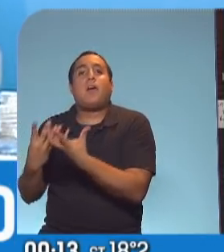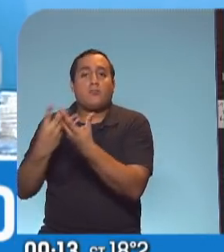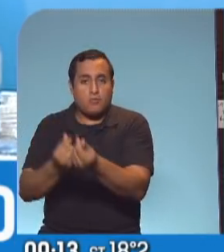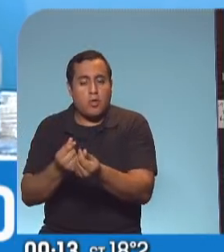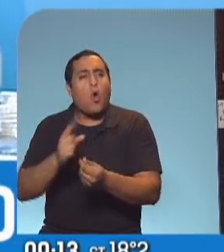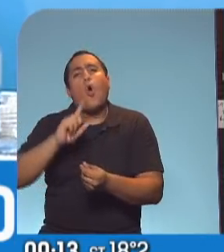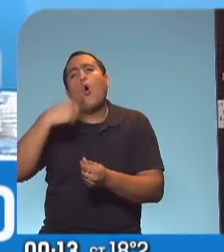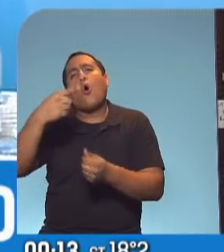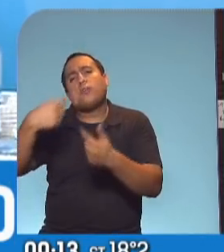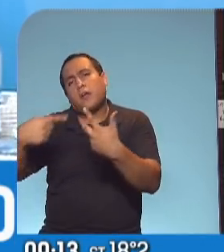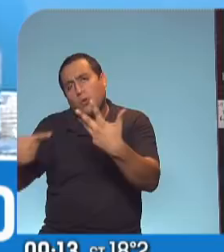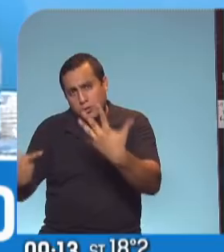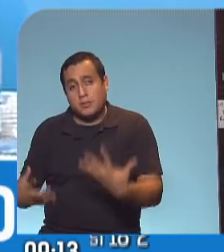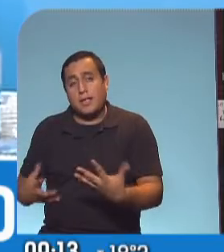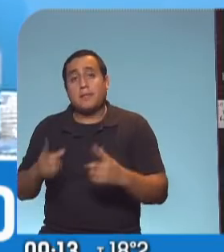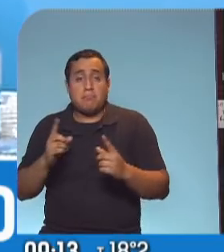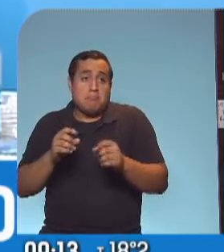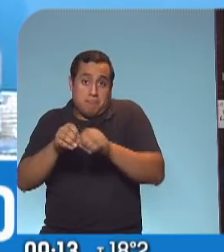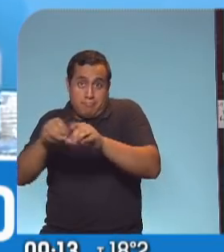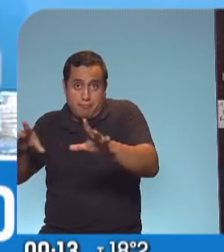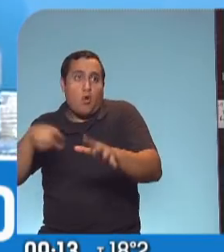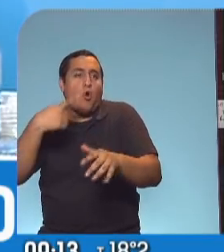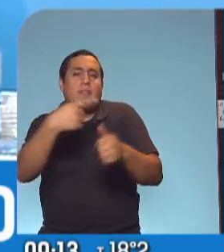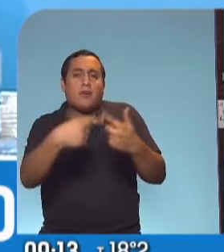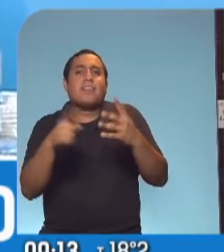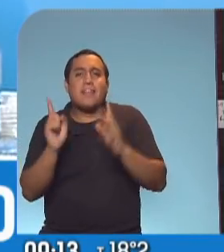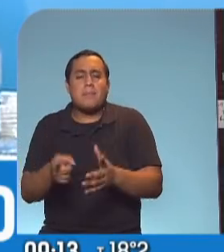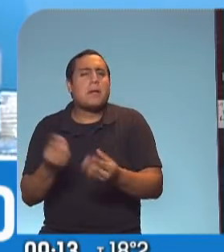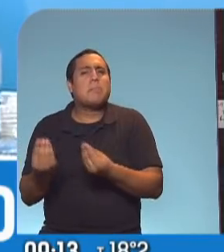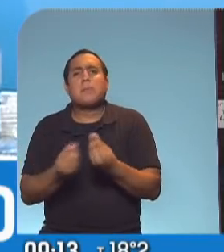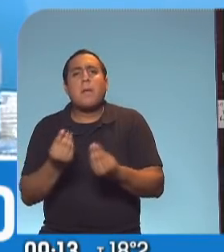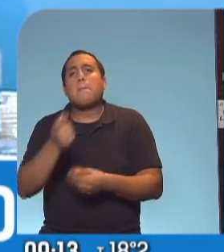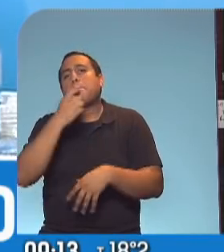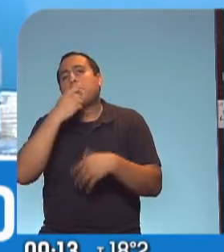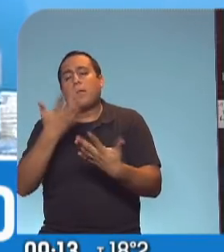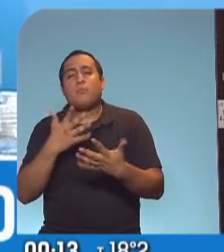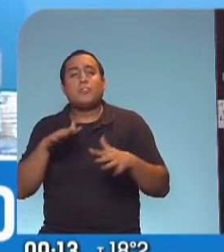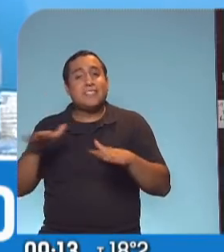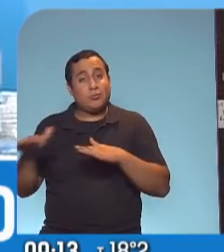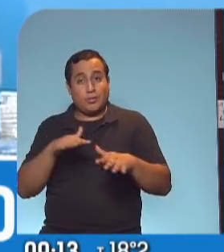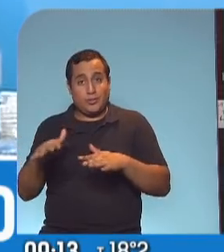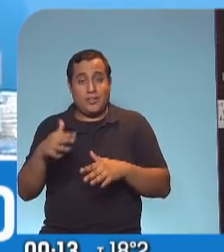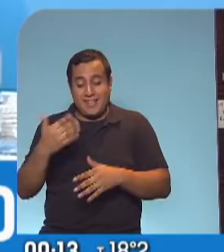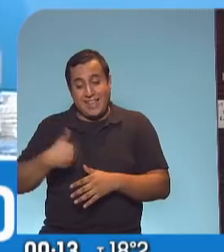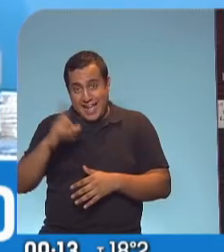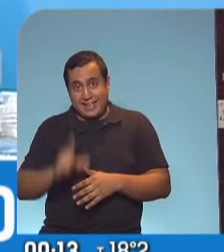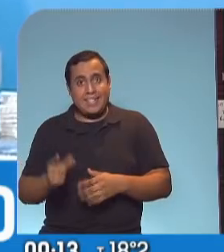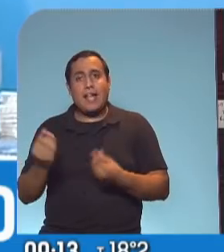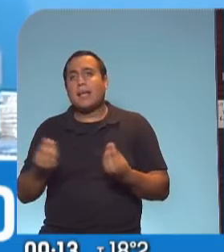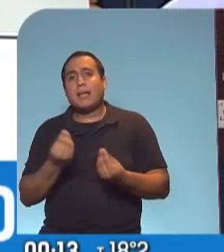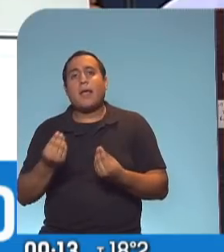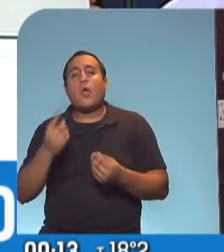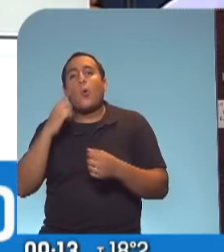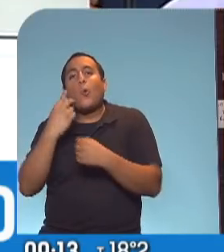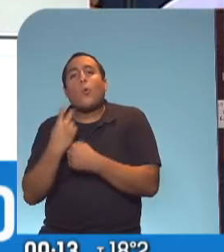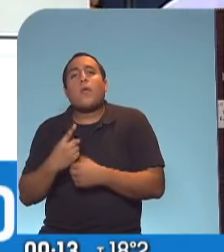van sucediendo también en el contexto de la pandemia de coronavirus, como por ejemplo la situación argentina y las recomendaciones para prevenir el